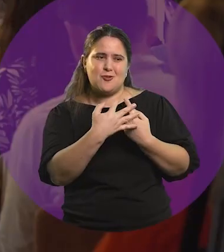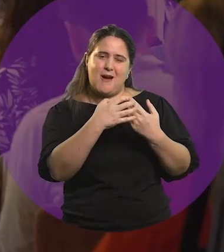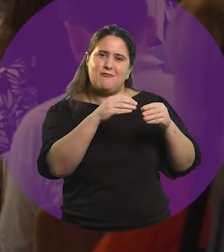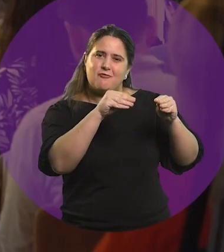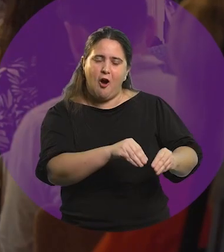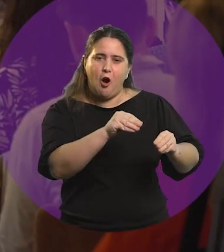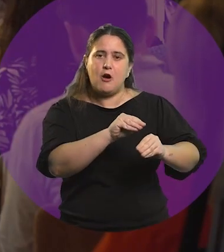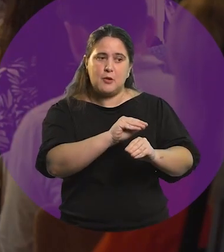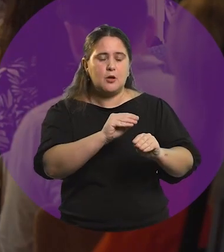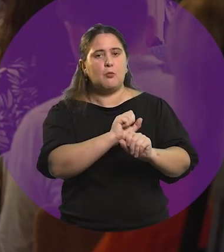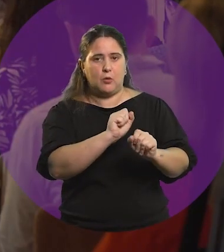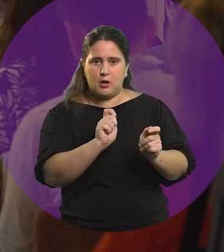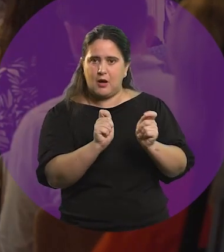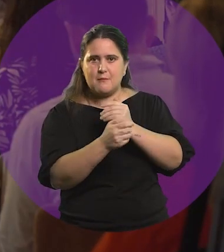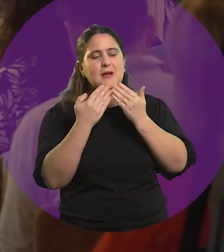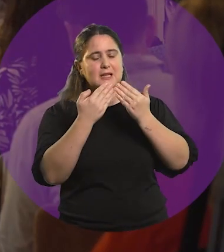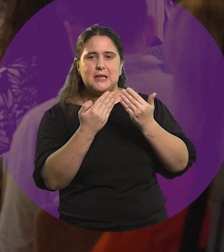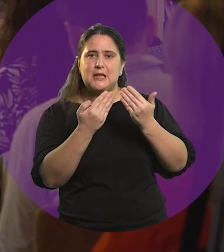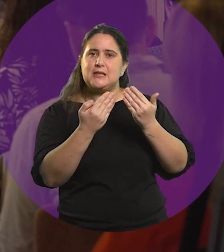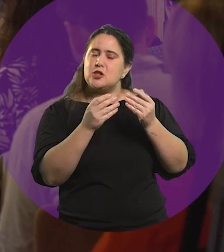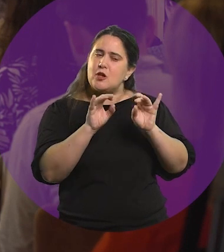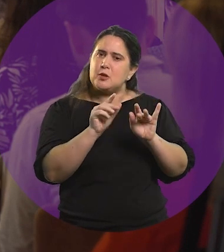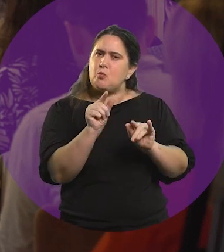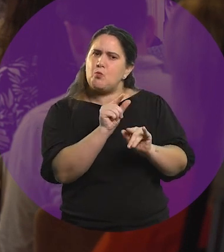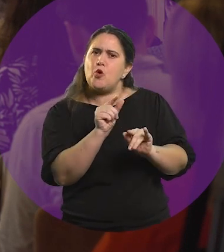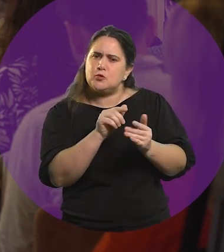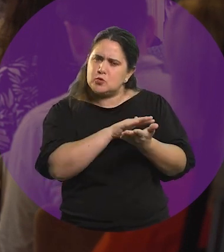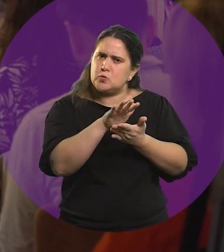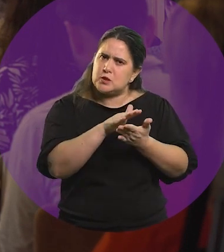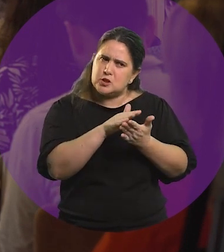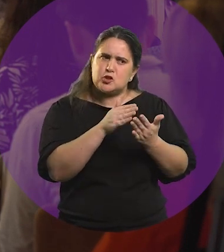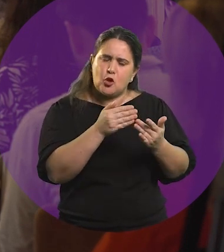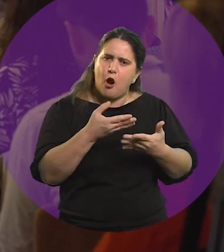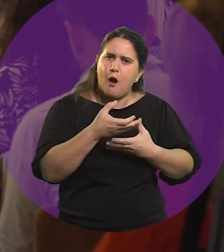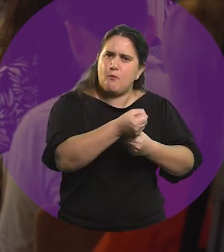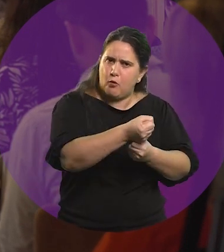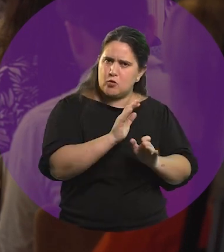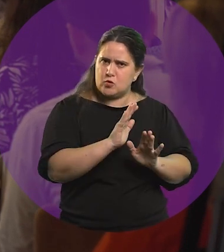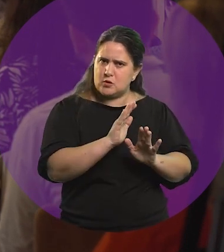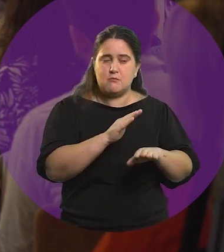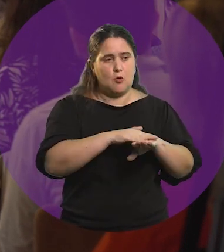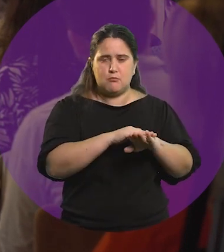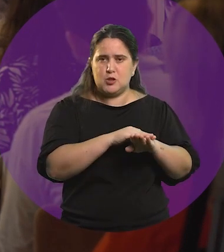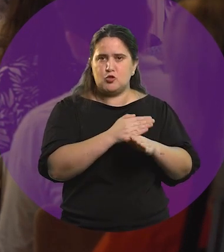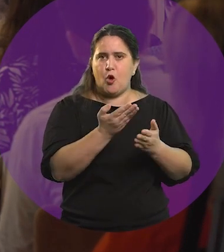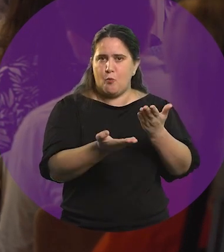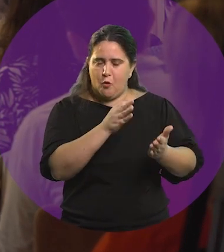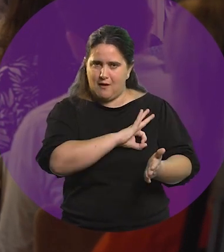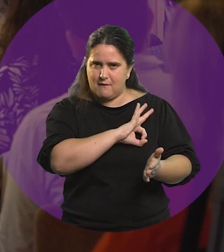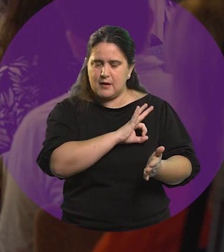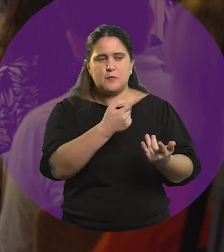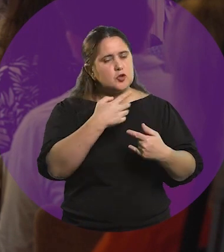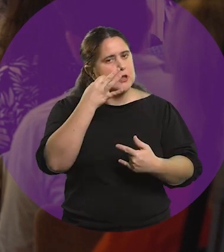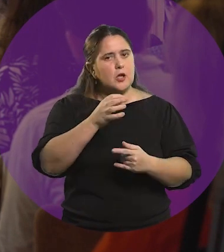más vulnerables, pero les podés hacer la diferencia interviniendo un poco el contexto donde ellas están tomando esa prueba. Entonces creo que